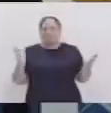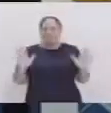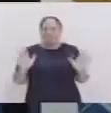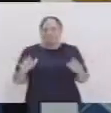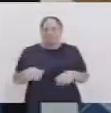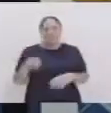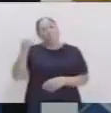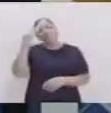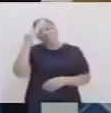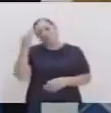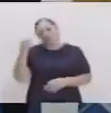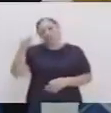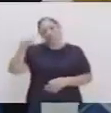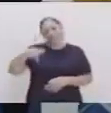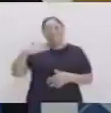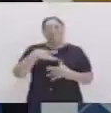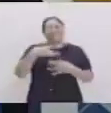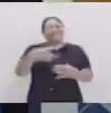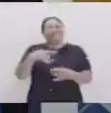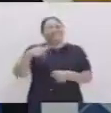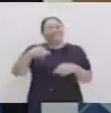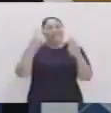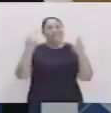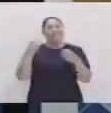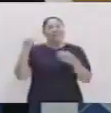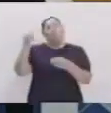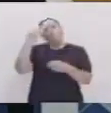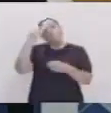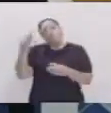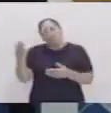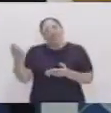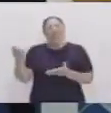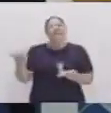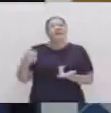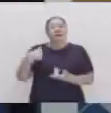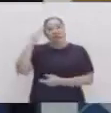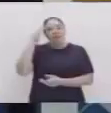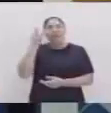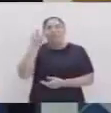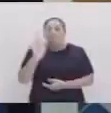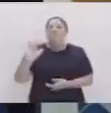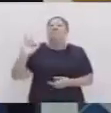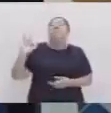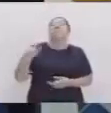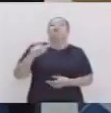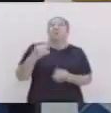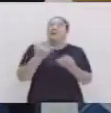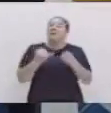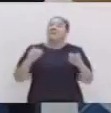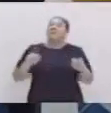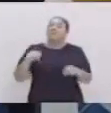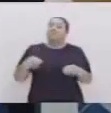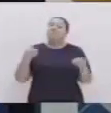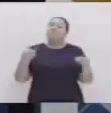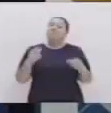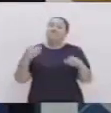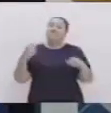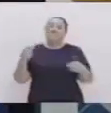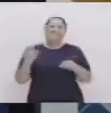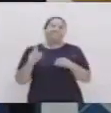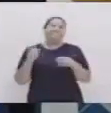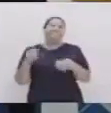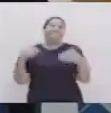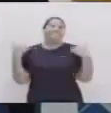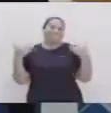tan interesante y habernos impulsado a saber más sobre las probabilidades de eventos independientes, que pueden ser bastante divertidas, como